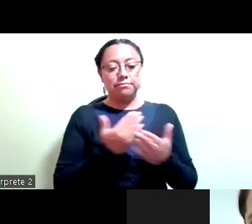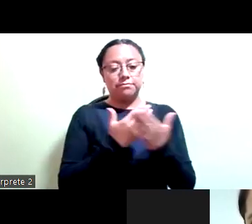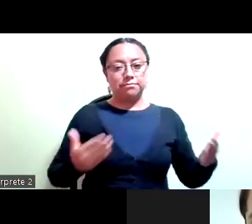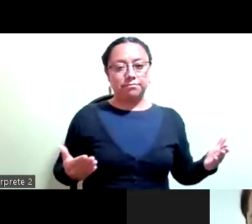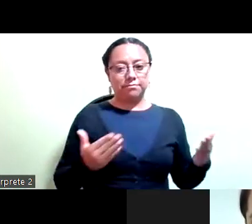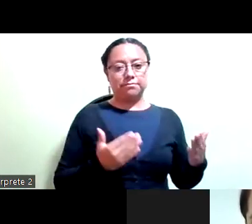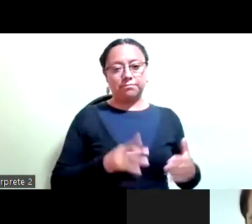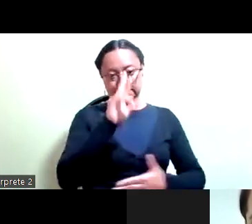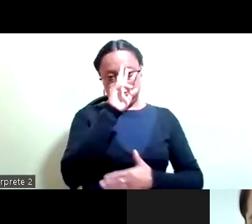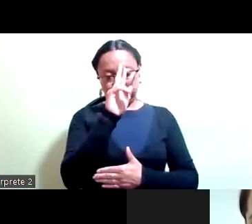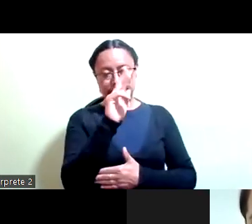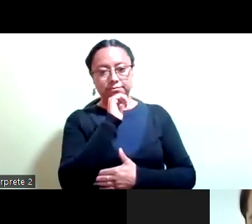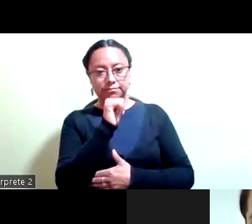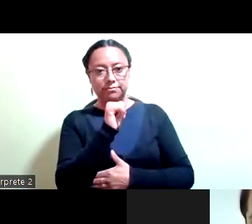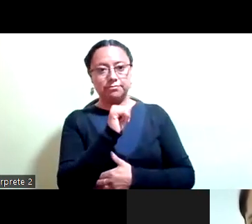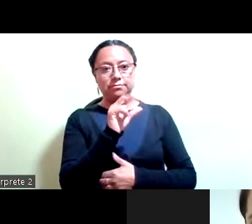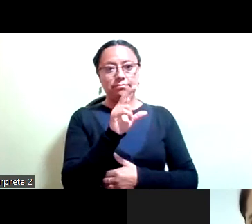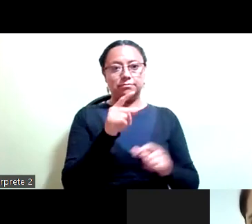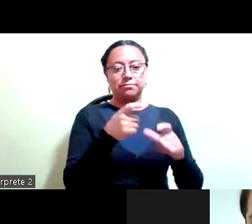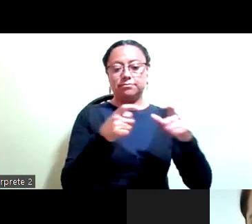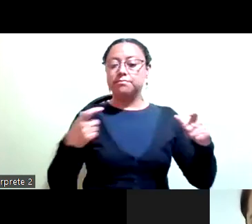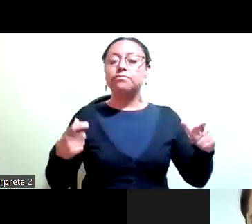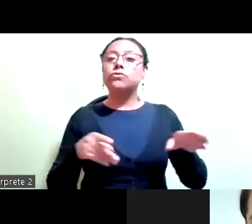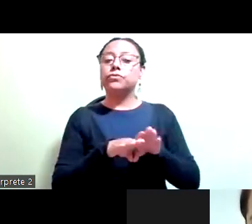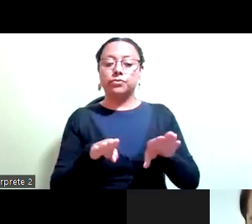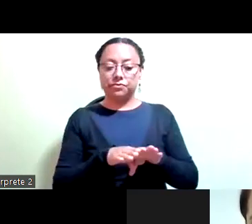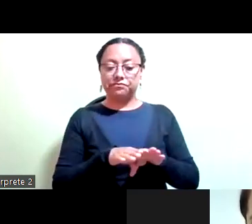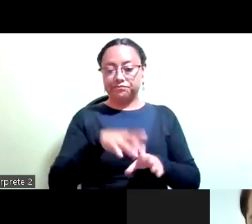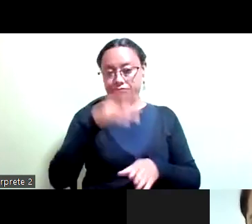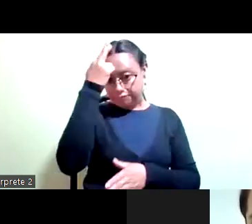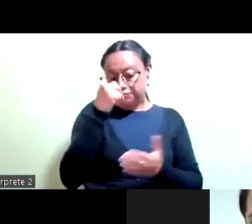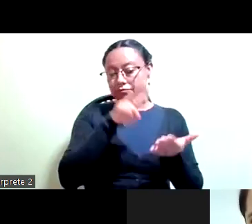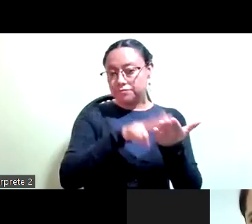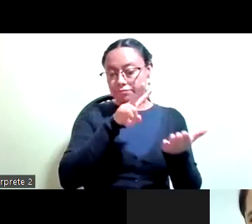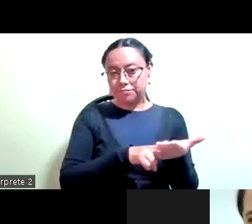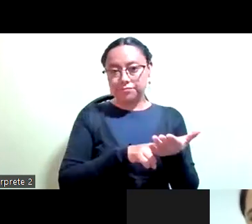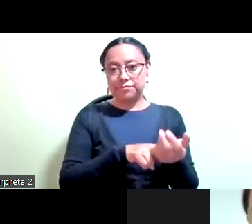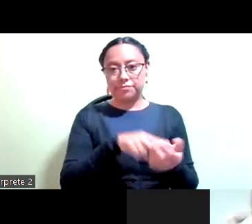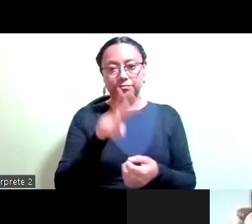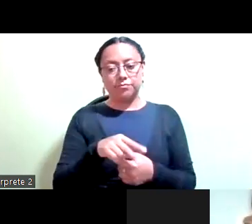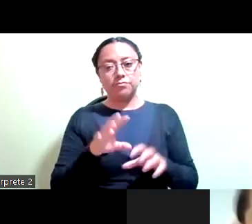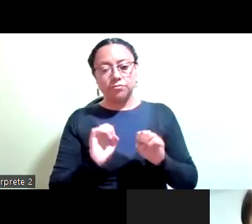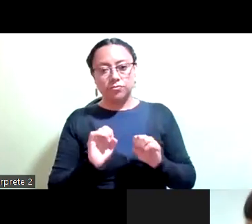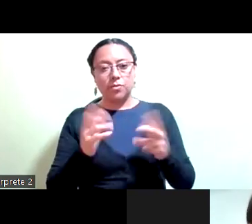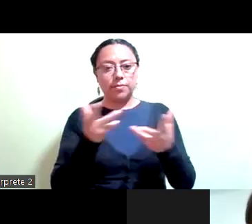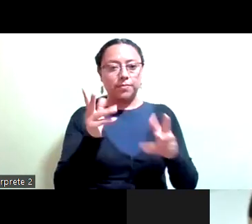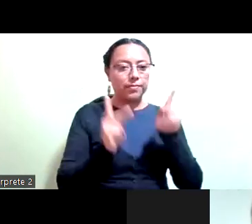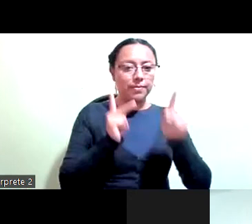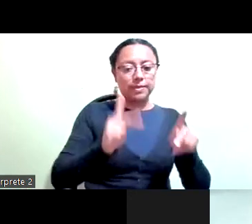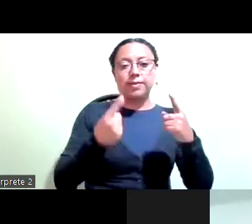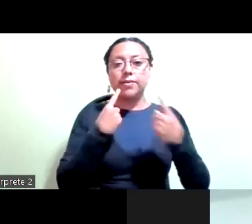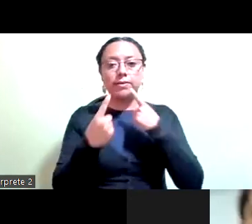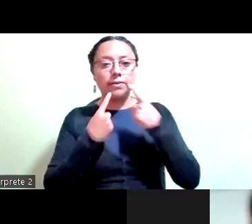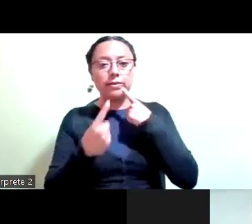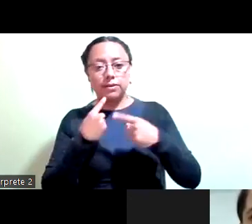sea una mayoría, pues se construyen las mayorías con argumentos, se construyen las mayorías con consensos, se construyen las mayorías